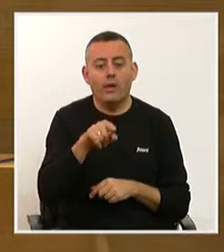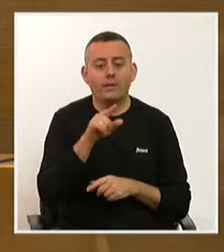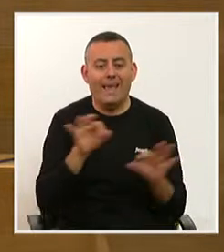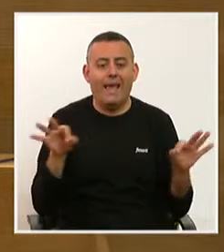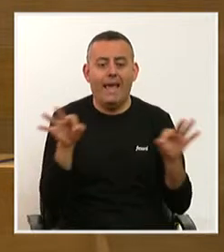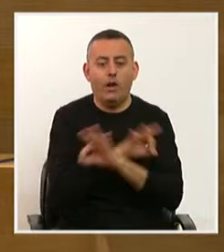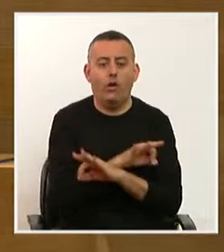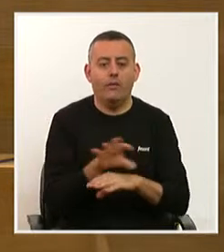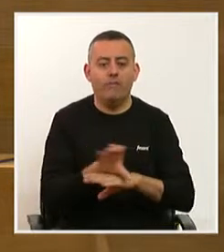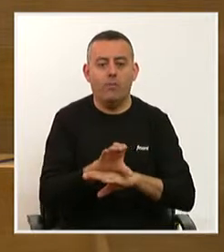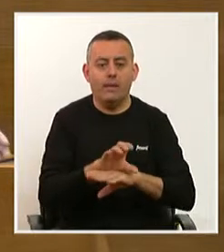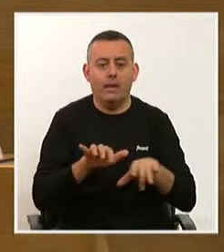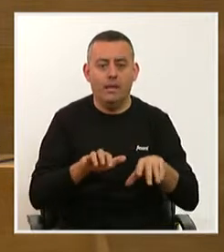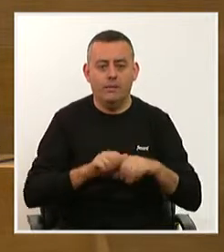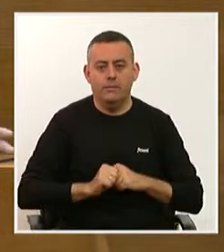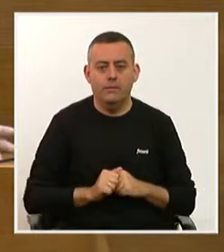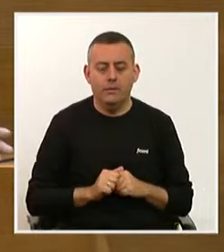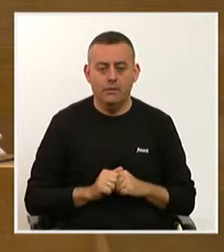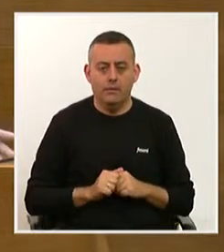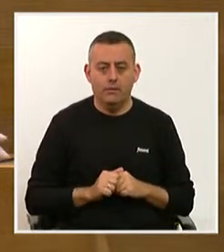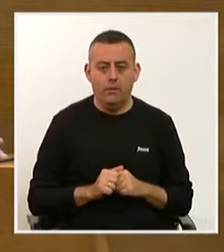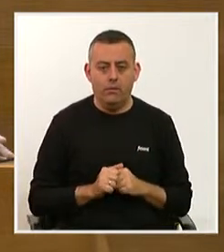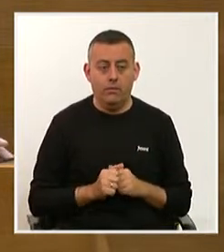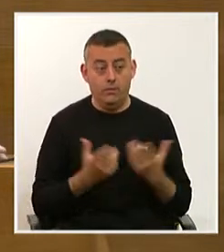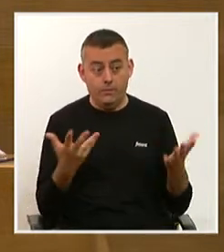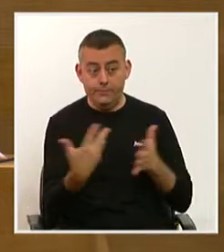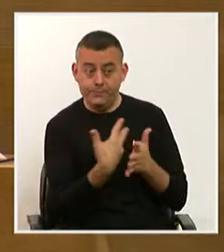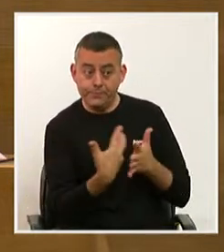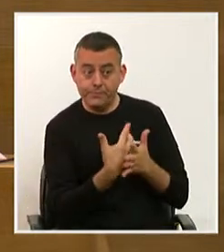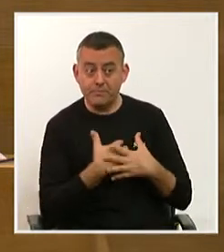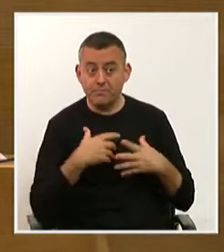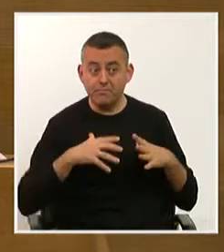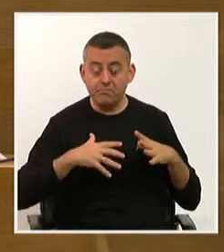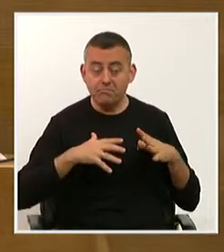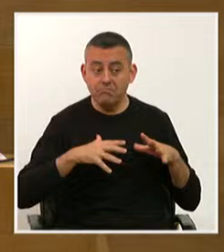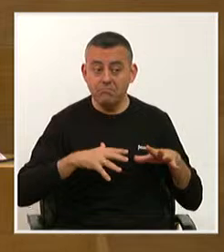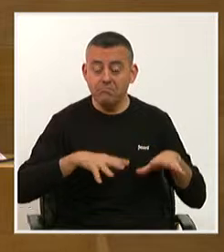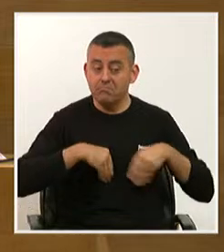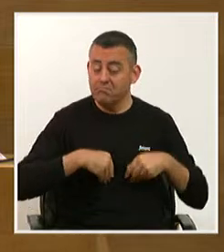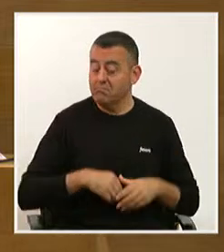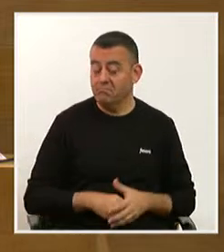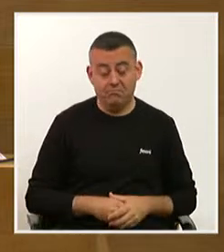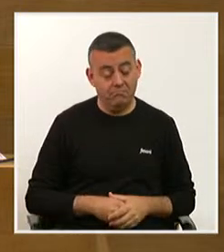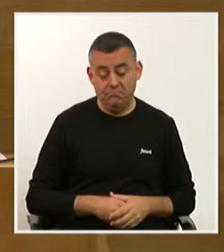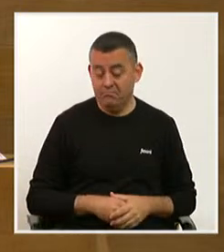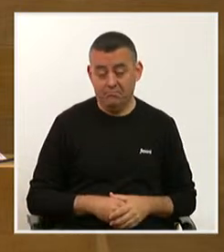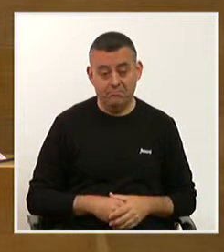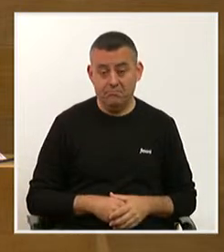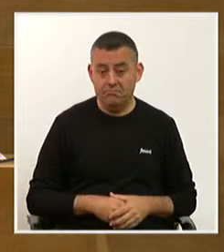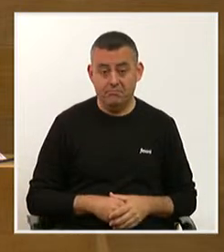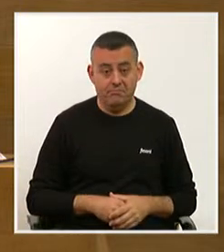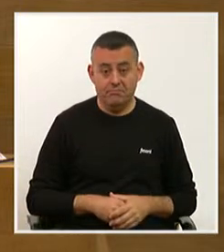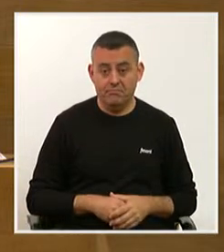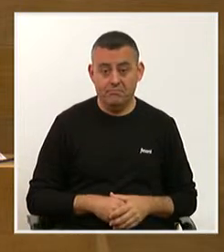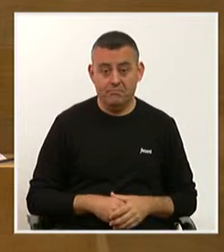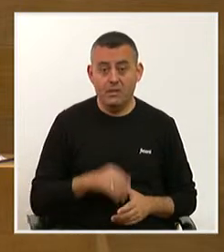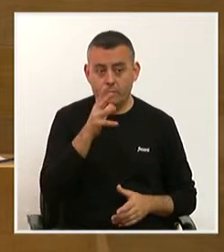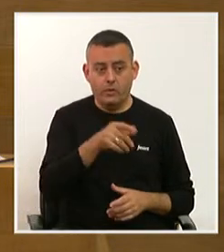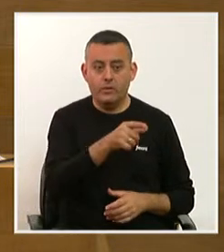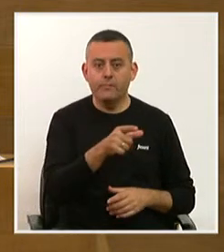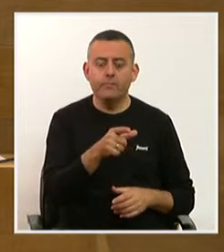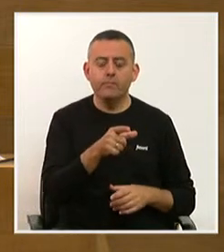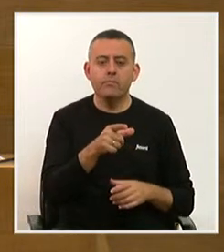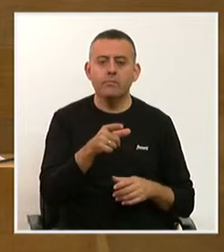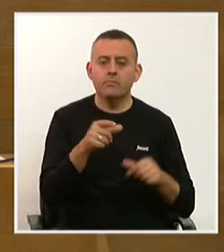versión no va convencer esta versión no convenc despés de la mayor inversión y execu de la